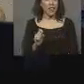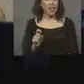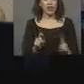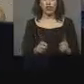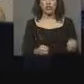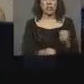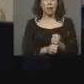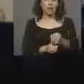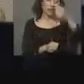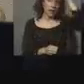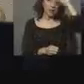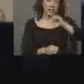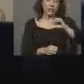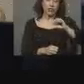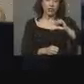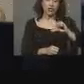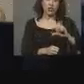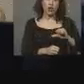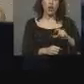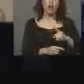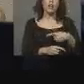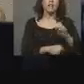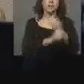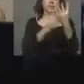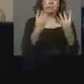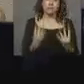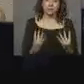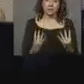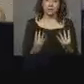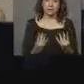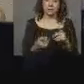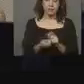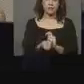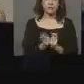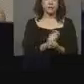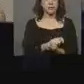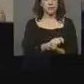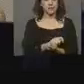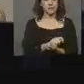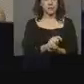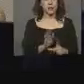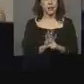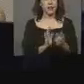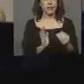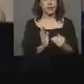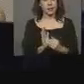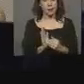sustituir las penas privativas o restrictivas de libertad. Esa es la modificación. La Ley